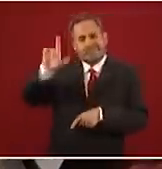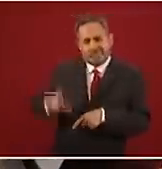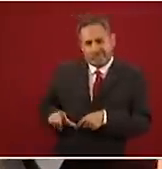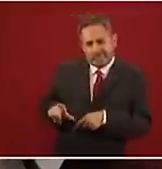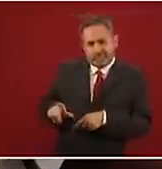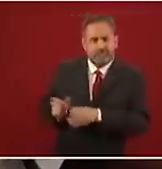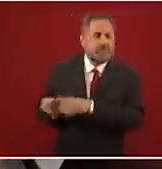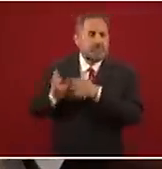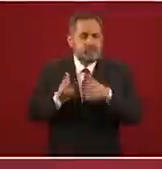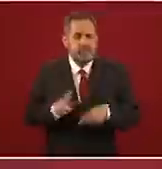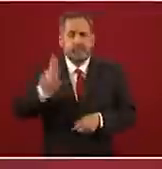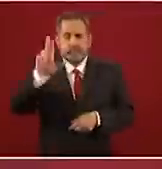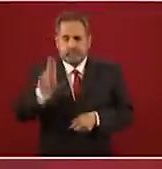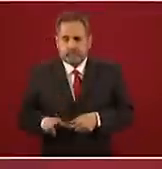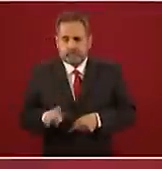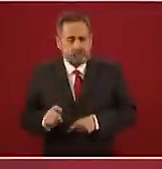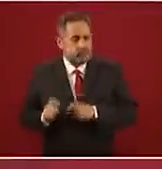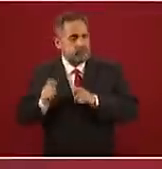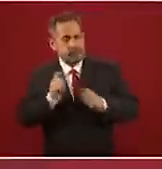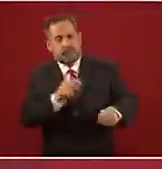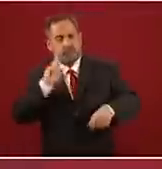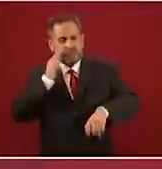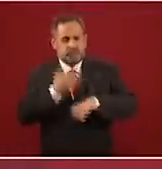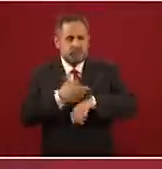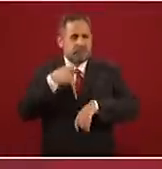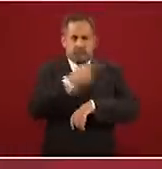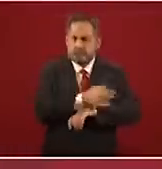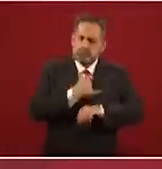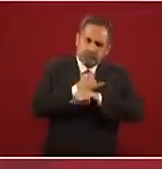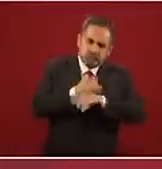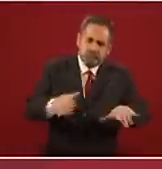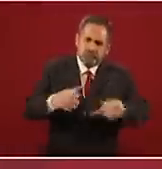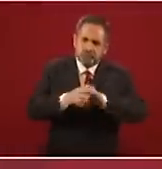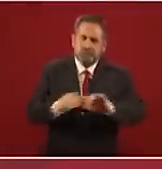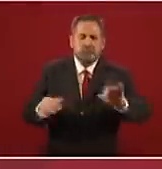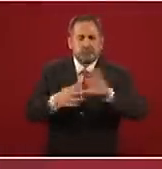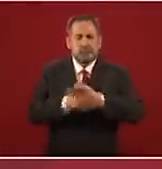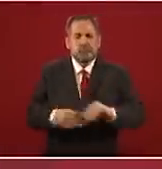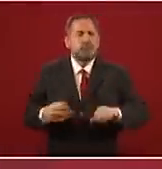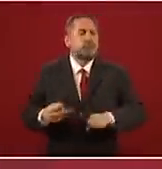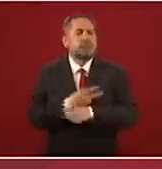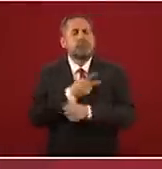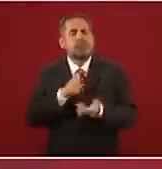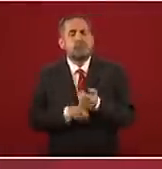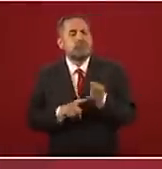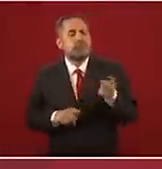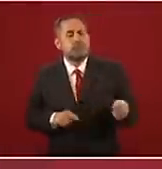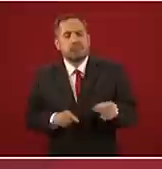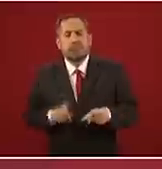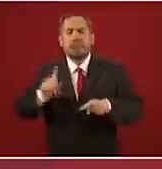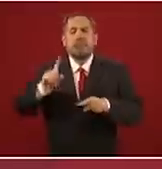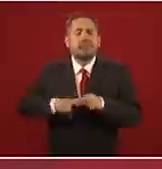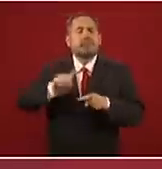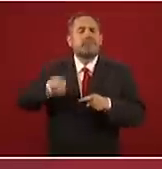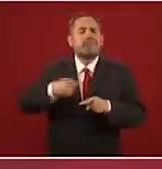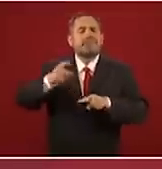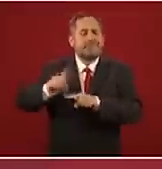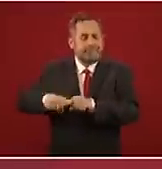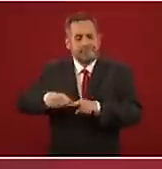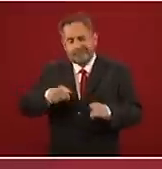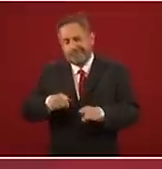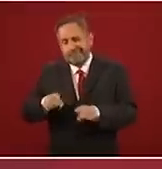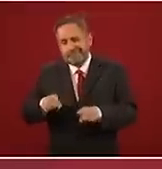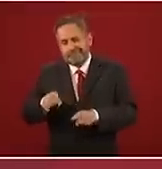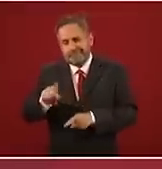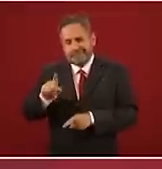el encargado de transmitir lo relacionado con el quién es quién en los precios